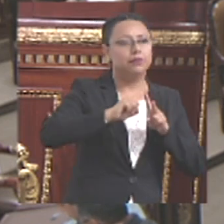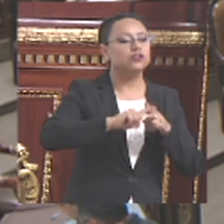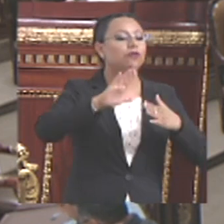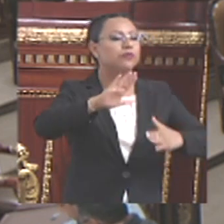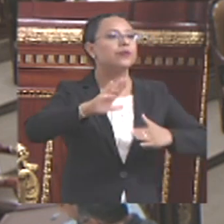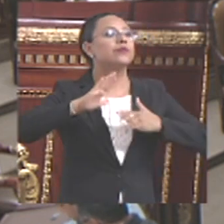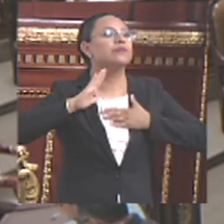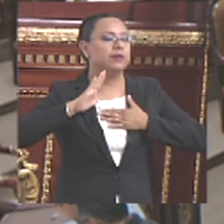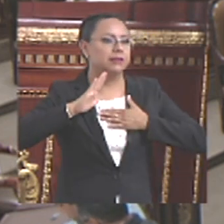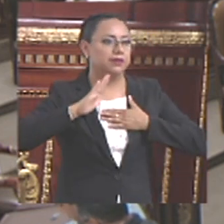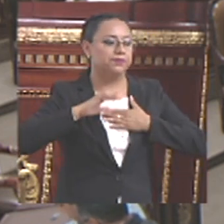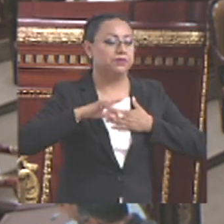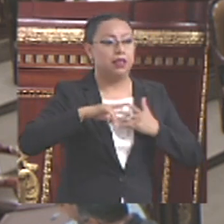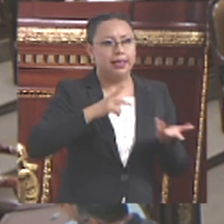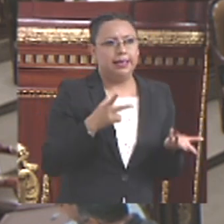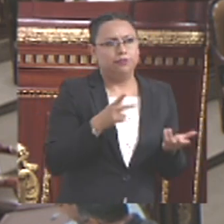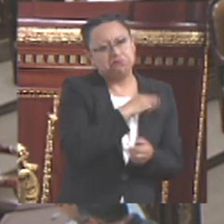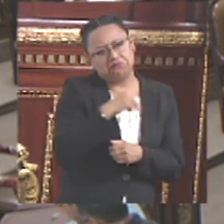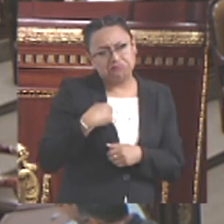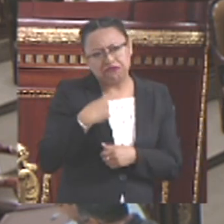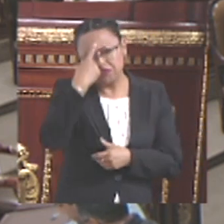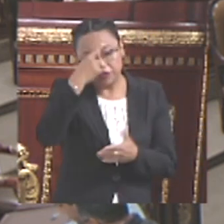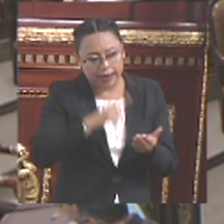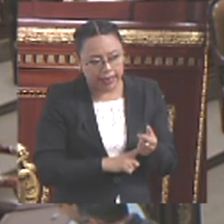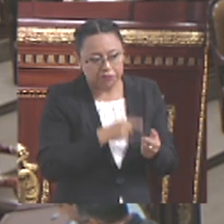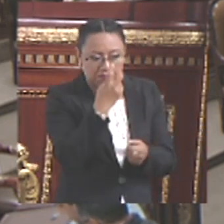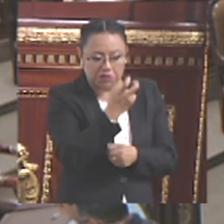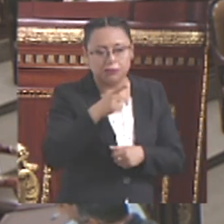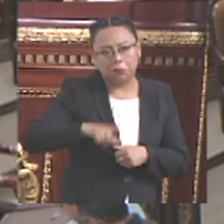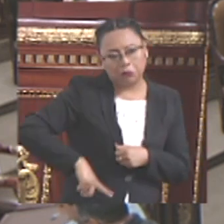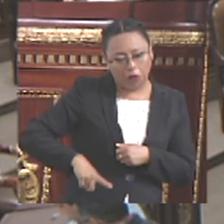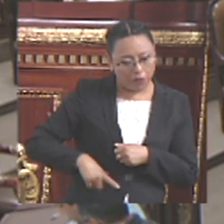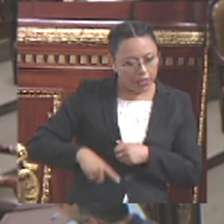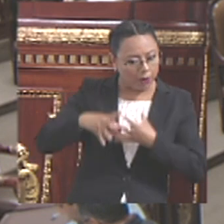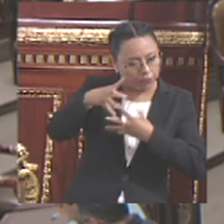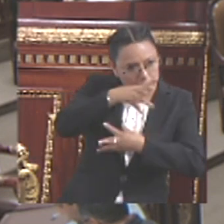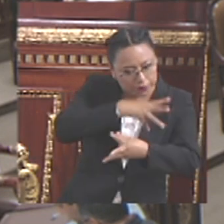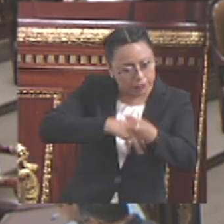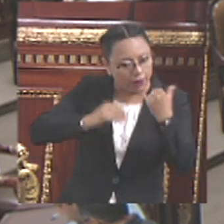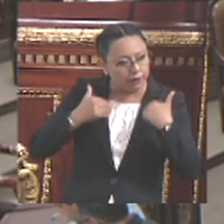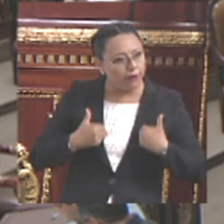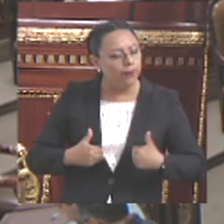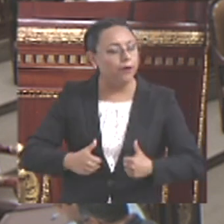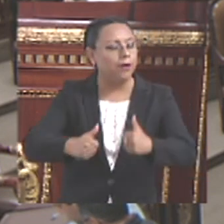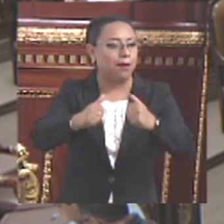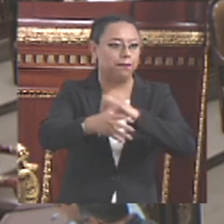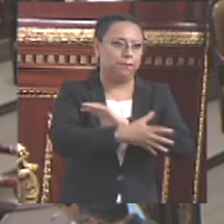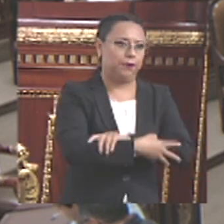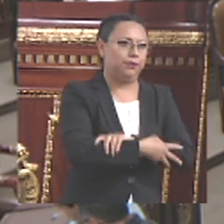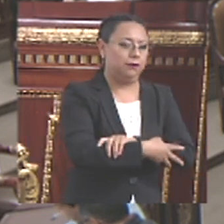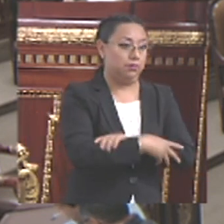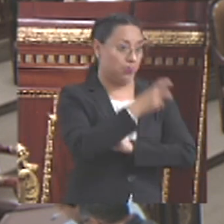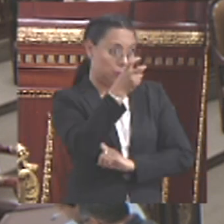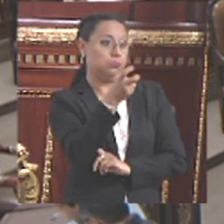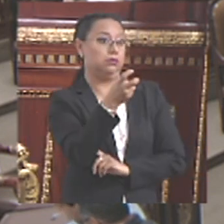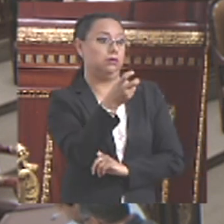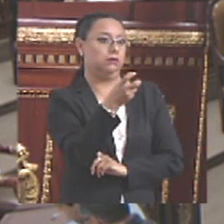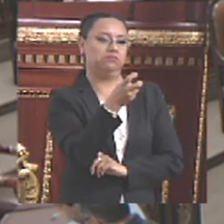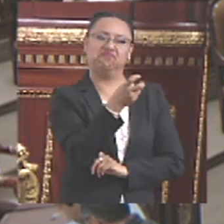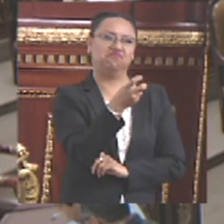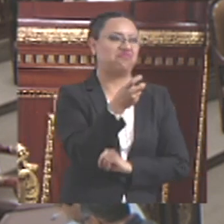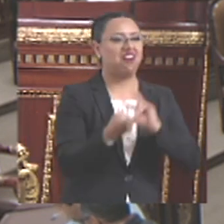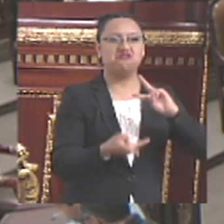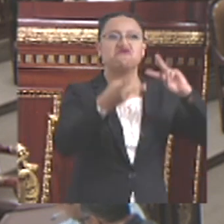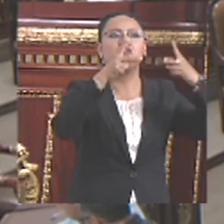que fuera un gobierno empático y solidario, pero todo lo contrario. Por cierto, el